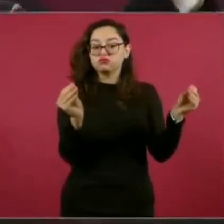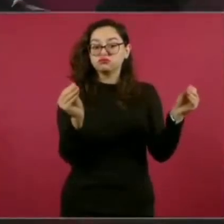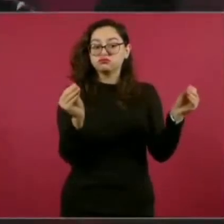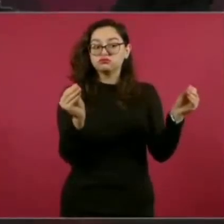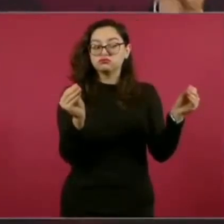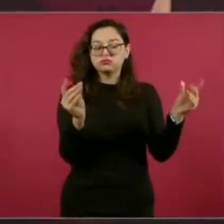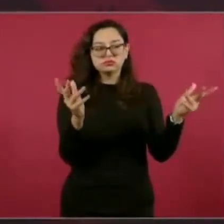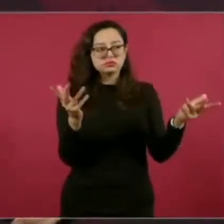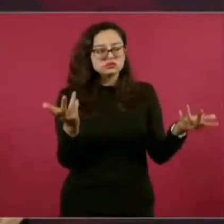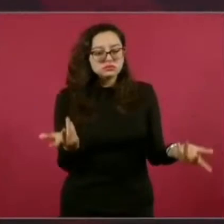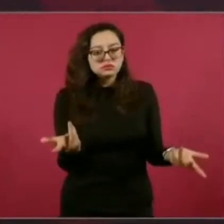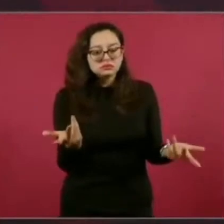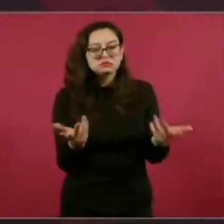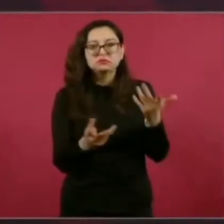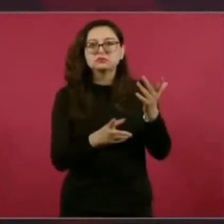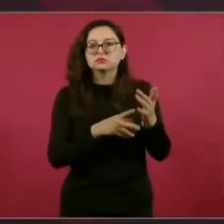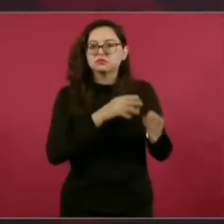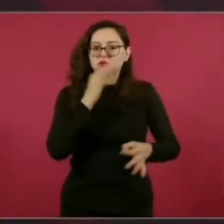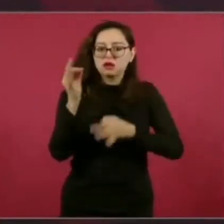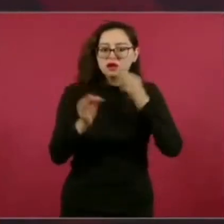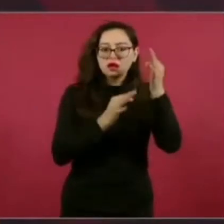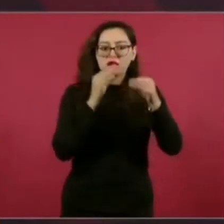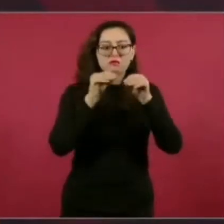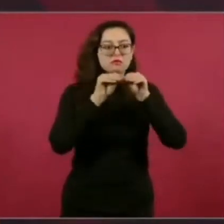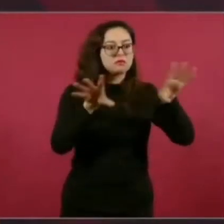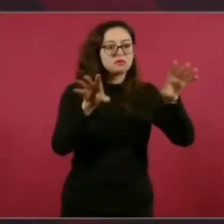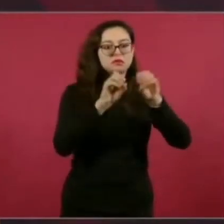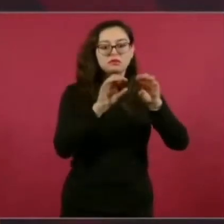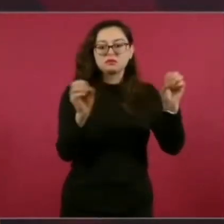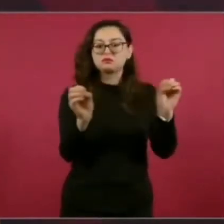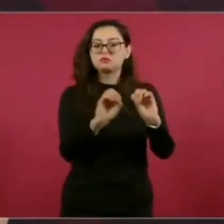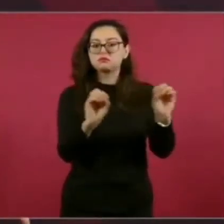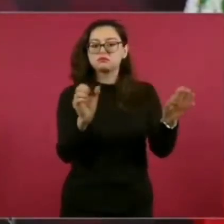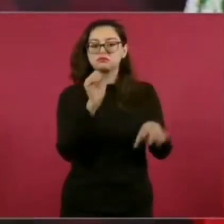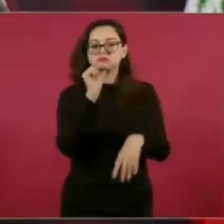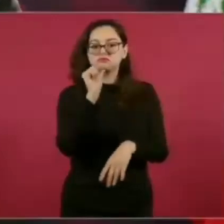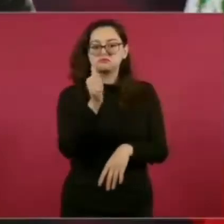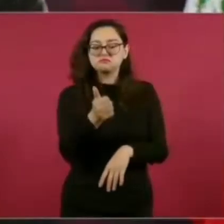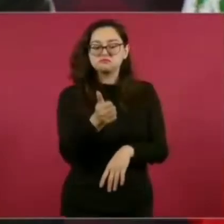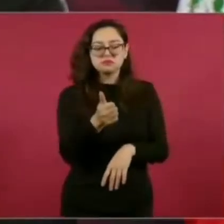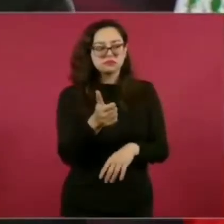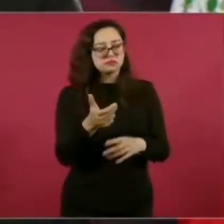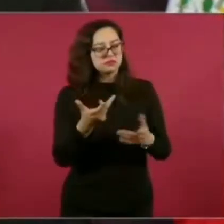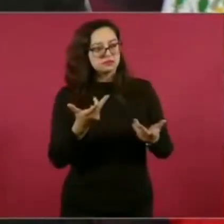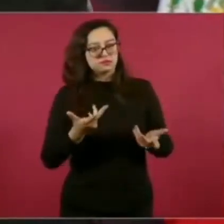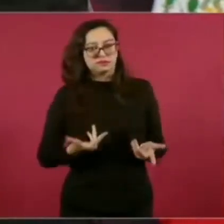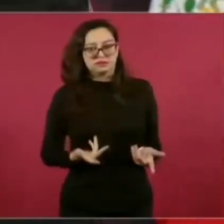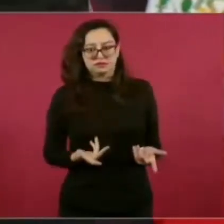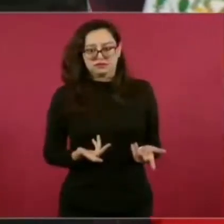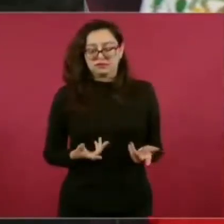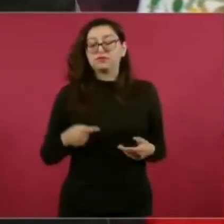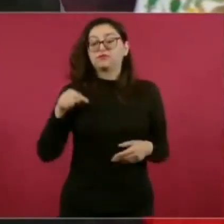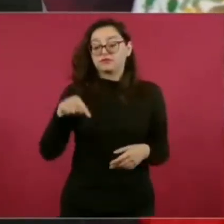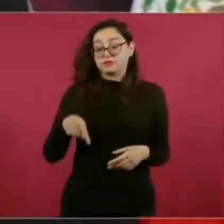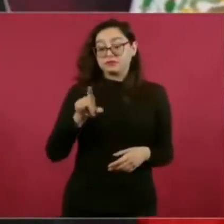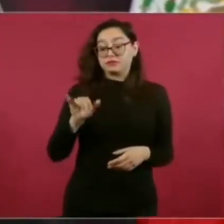levantan a Zedillo. Y viene la elección, fíjense, asesinan a